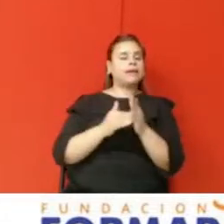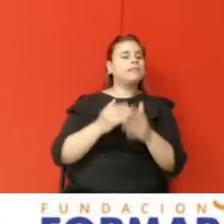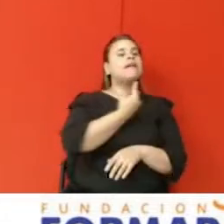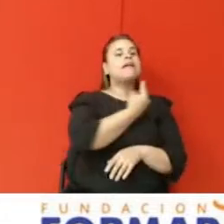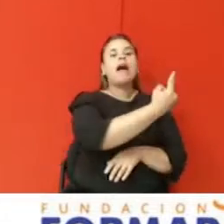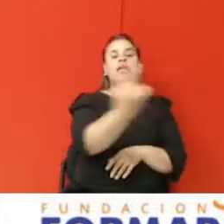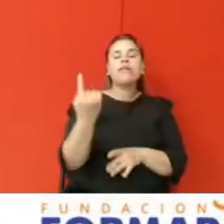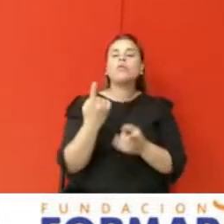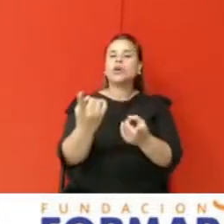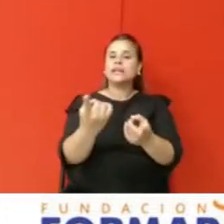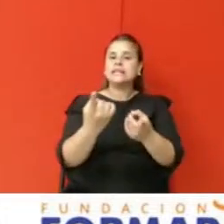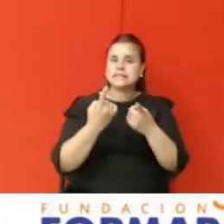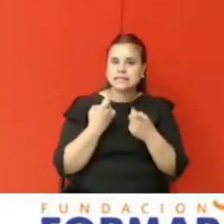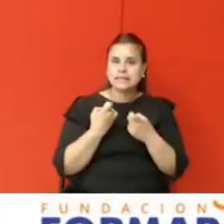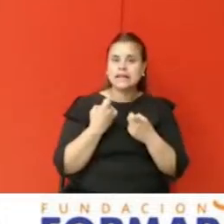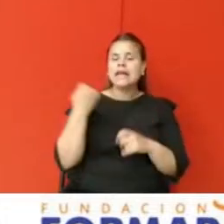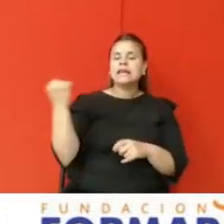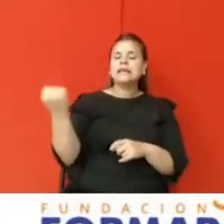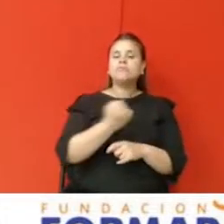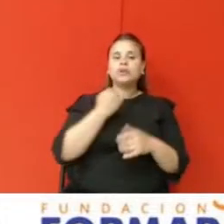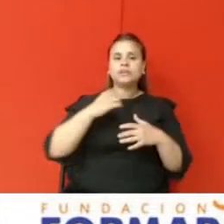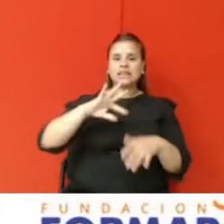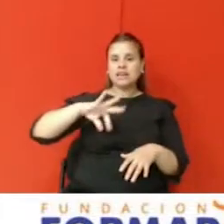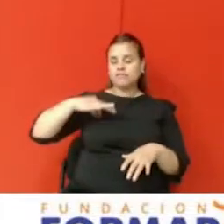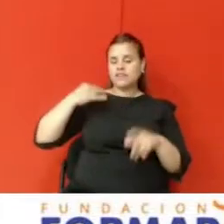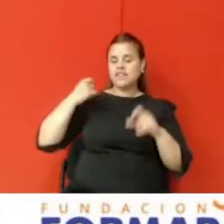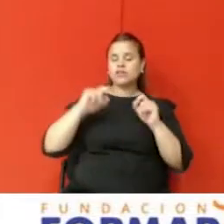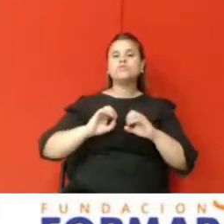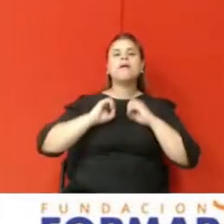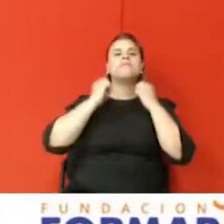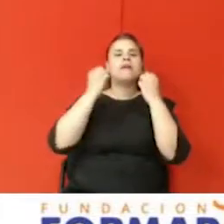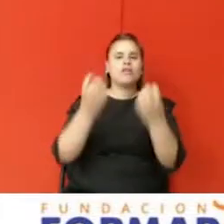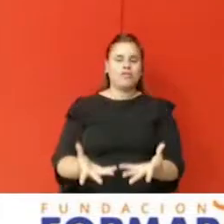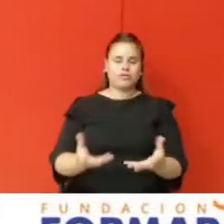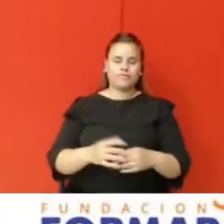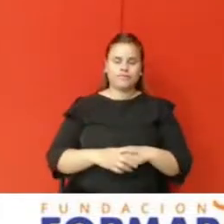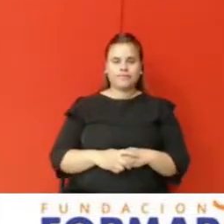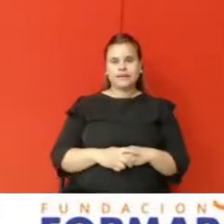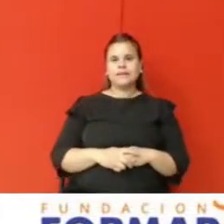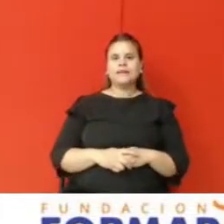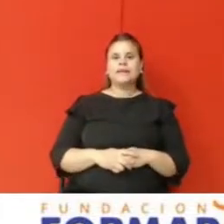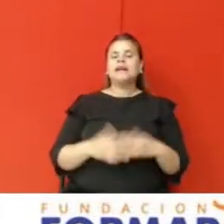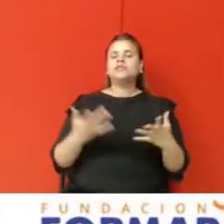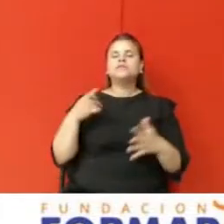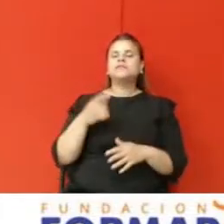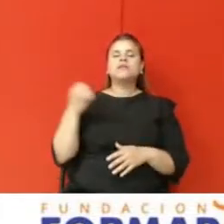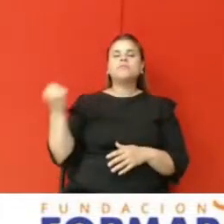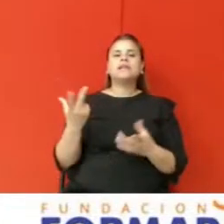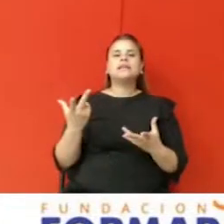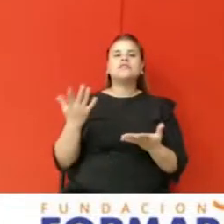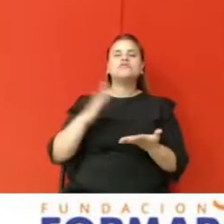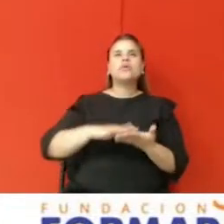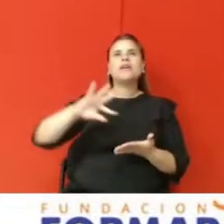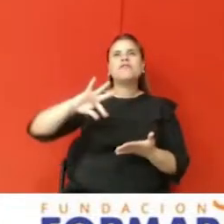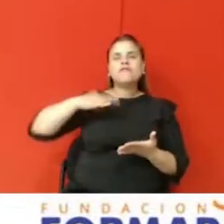representando una mejoría importante en la calidad de vida del usuario. Y esto es fundamental, ¿no es cierto? La calidad de vida,